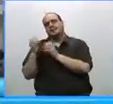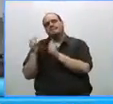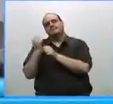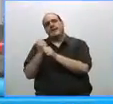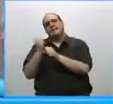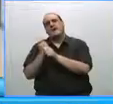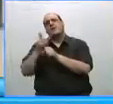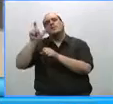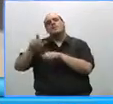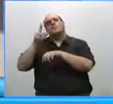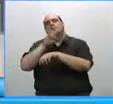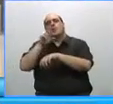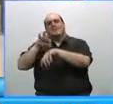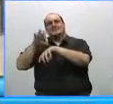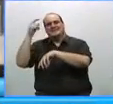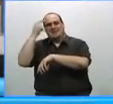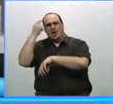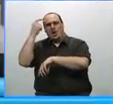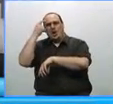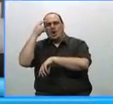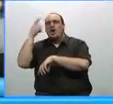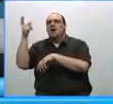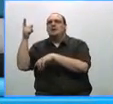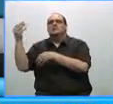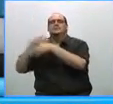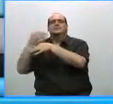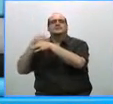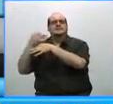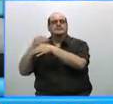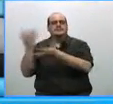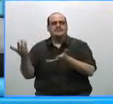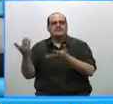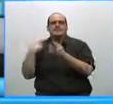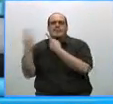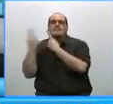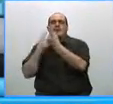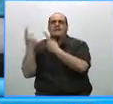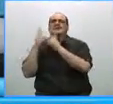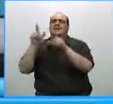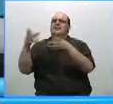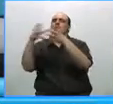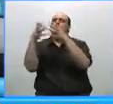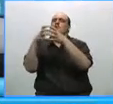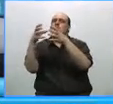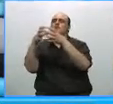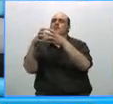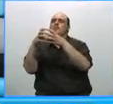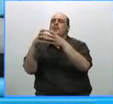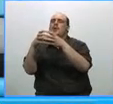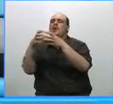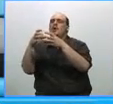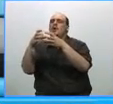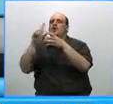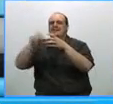selección a disposición en estos casos más que nada este entre varios personas que forman el equipo este han